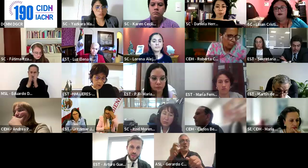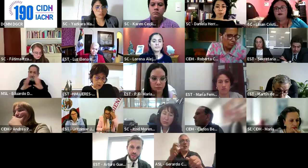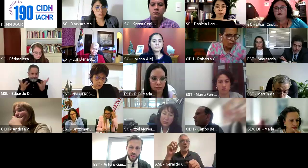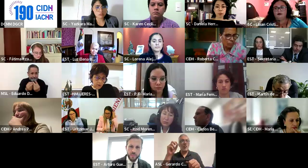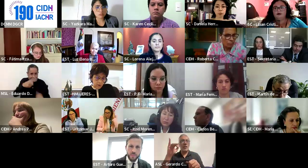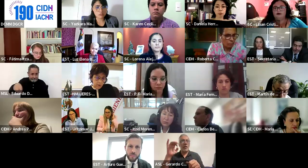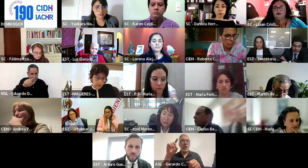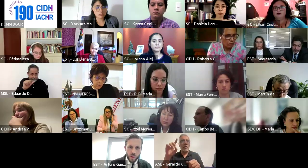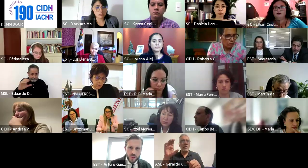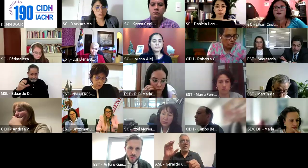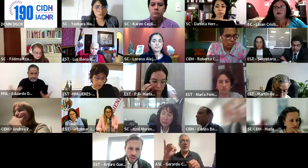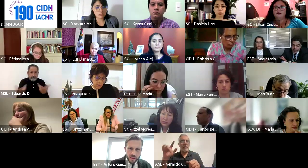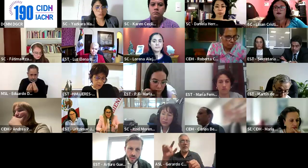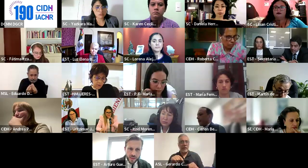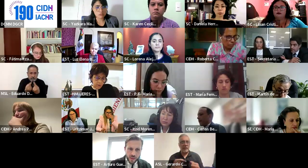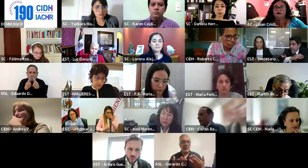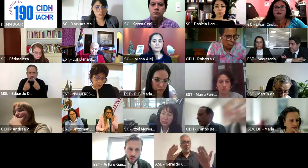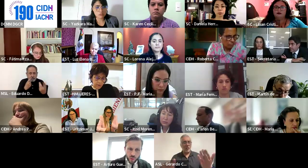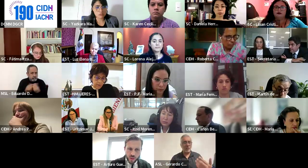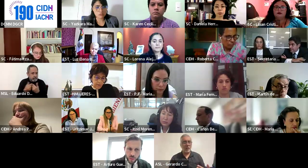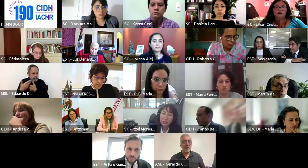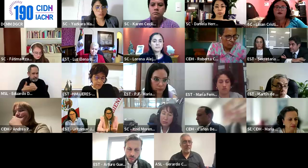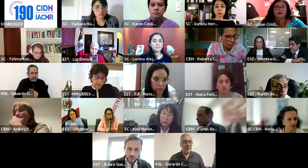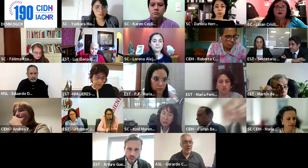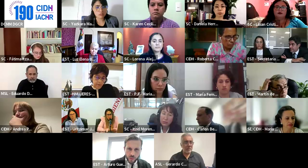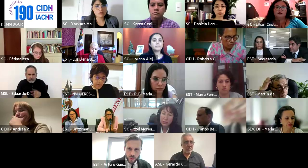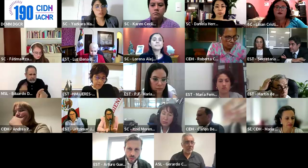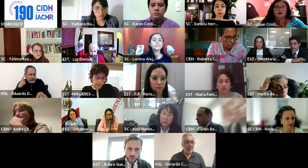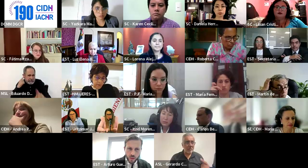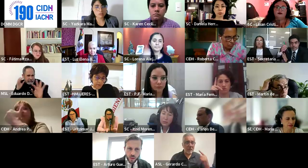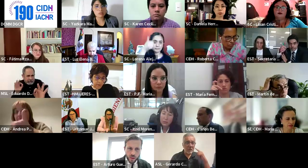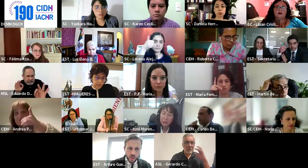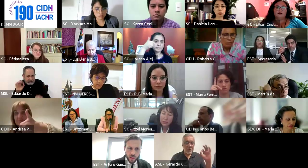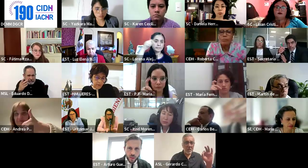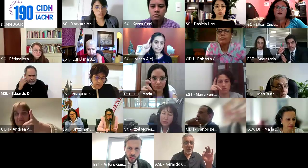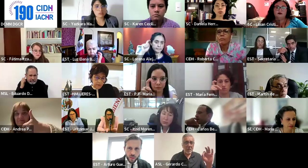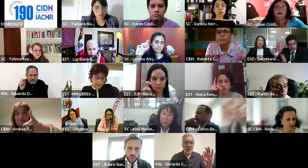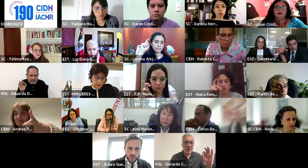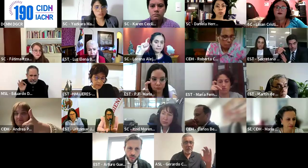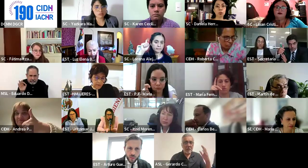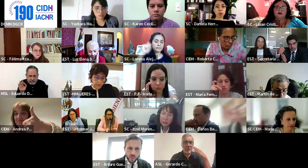en la propuesta. Perdón, no sé si me están escuchando, no sé si apago mi video.